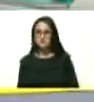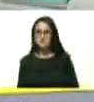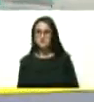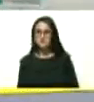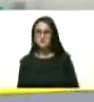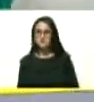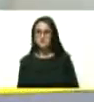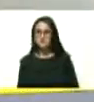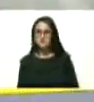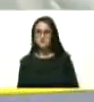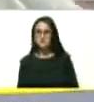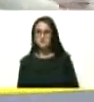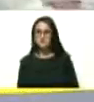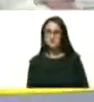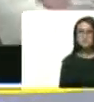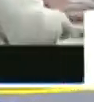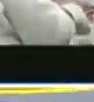Correcto.